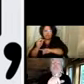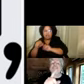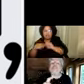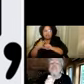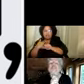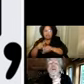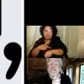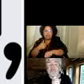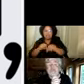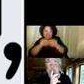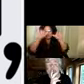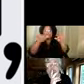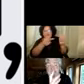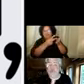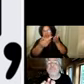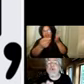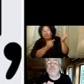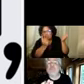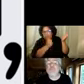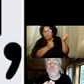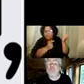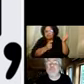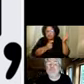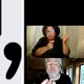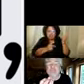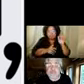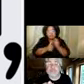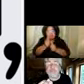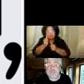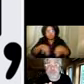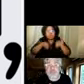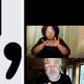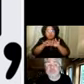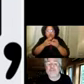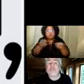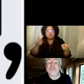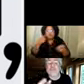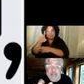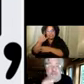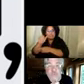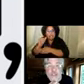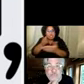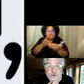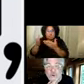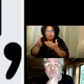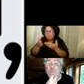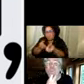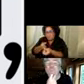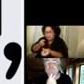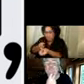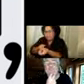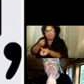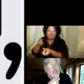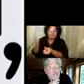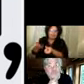sistemático que ha durado décadas para apoyar el recurso más importante en los servicios o el sector de servicios